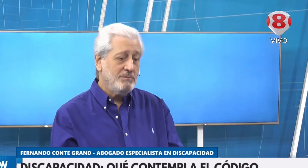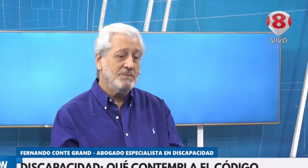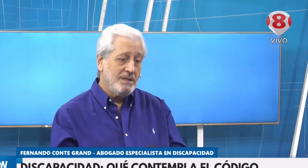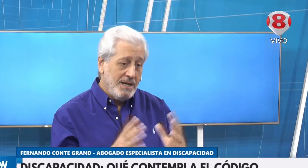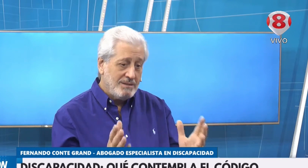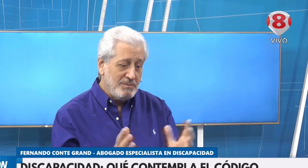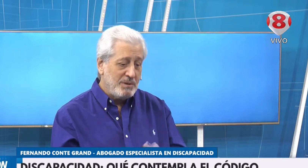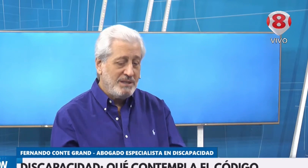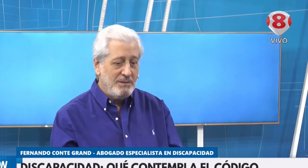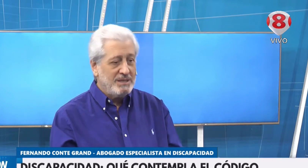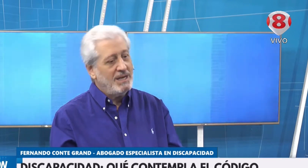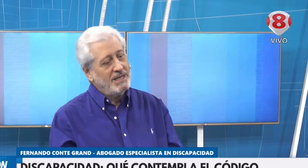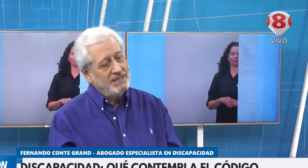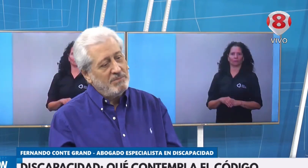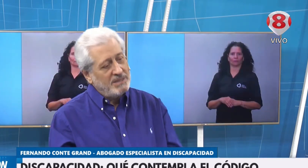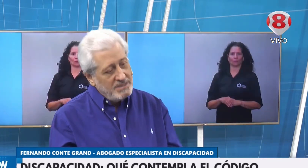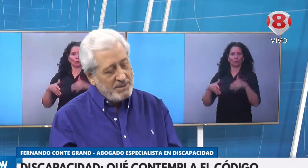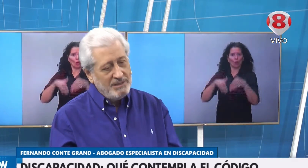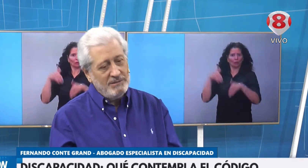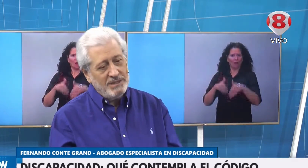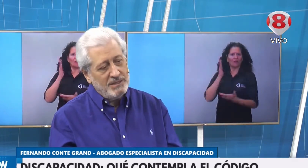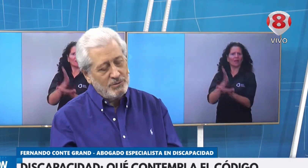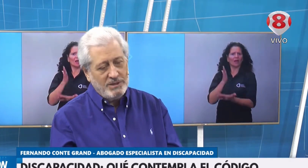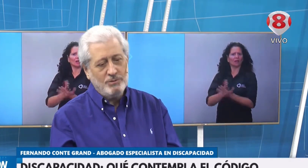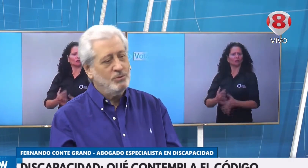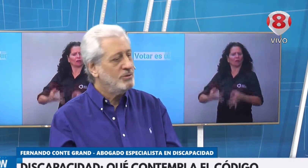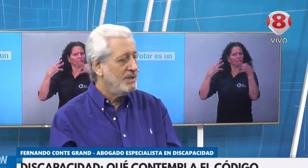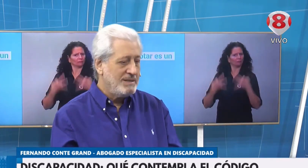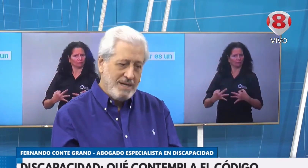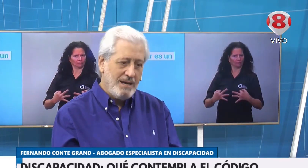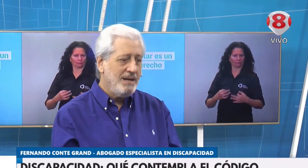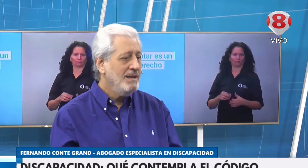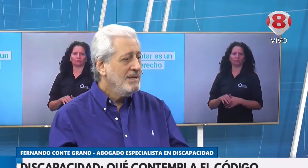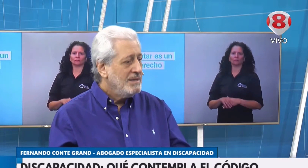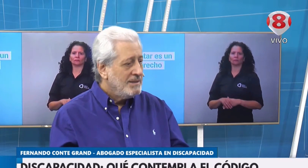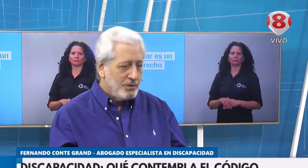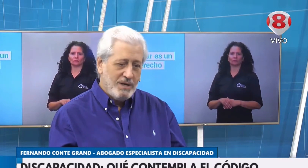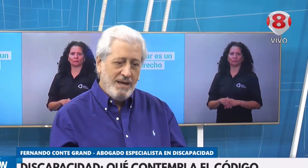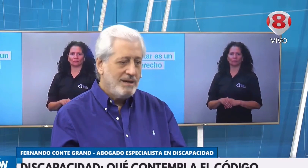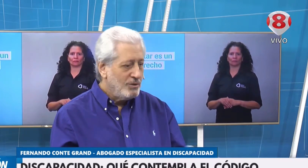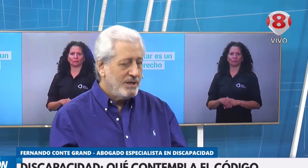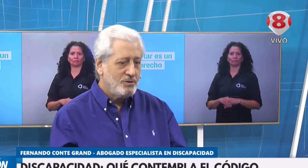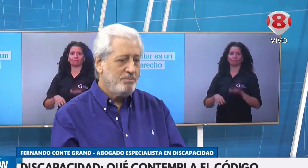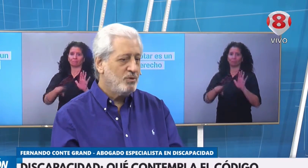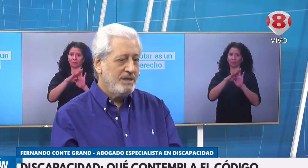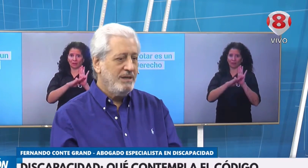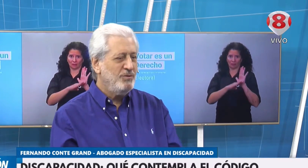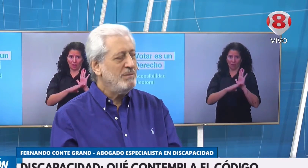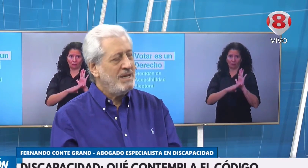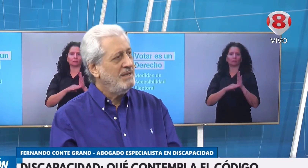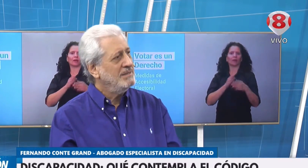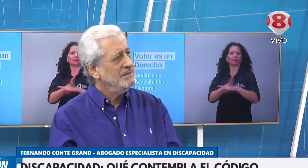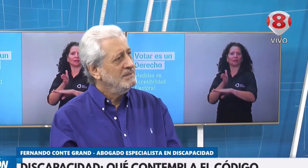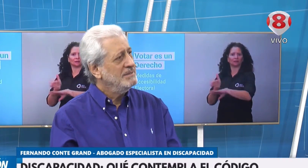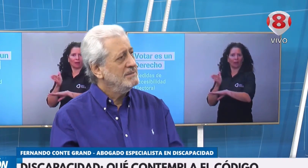entonces bueno desde ya si me permiten invitar a la gente que participe activamente de nuestro instituto de las charlas de jornadas congresos porque es